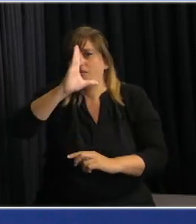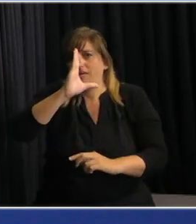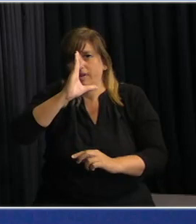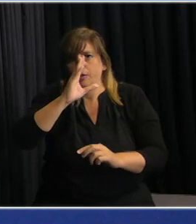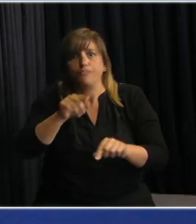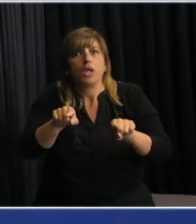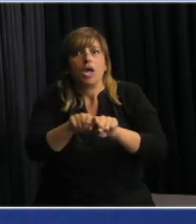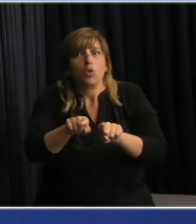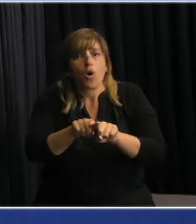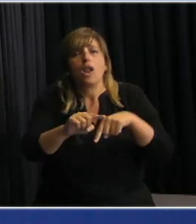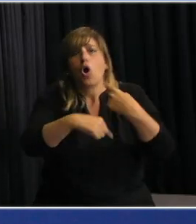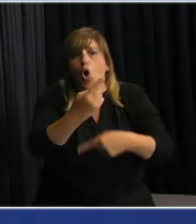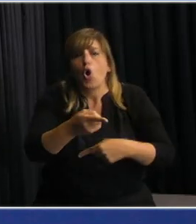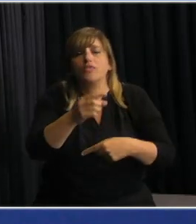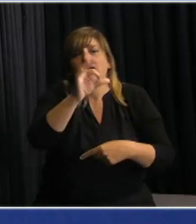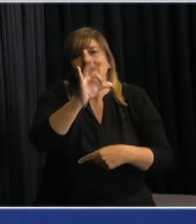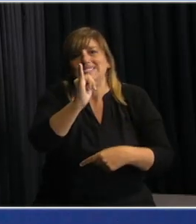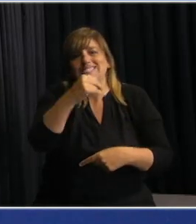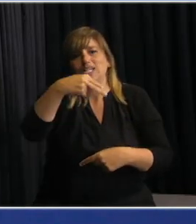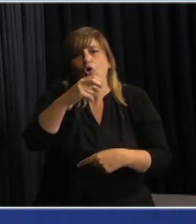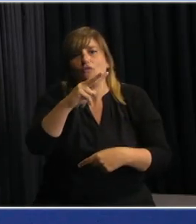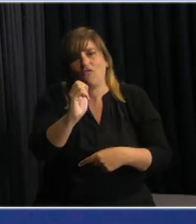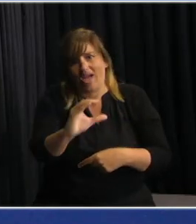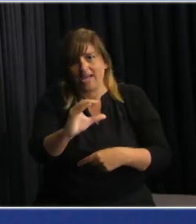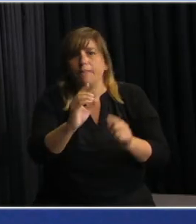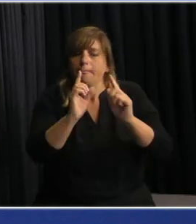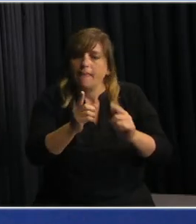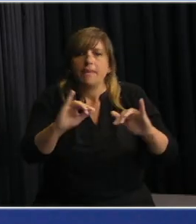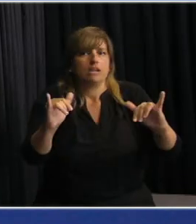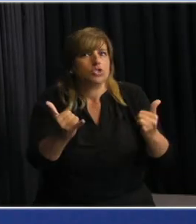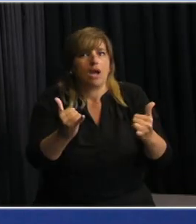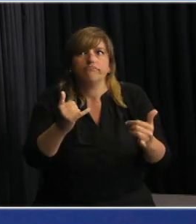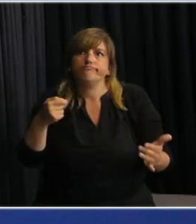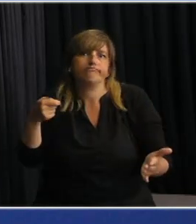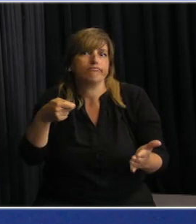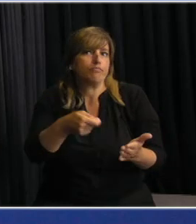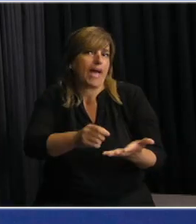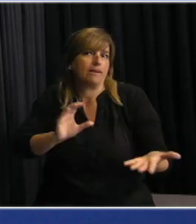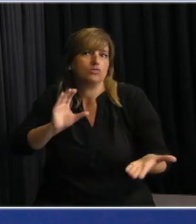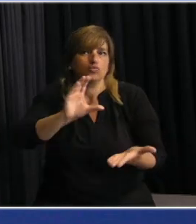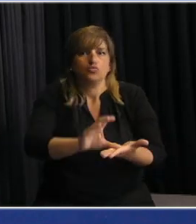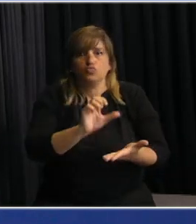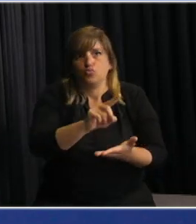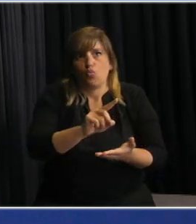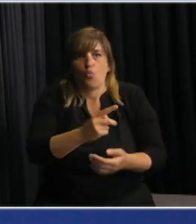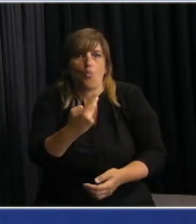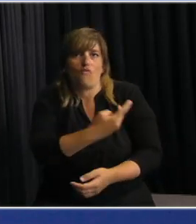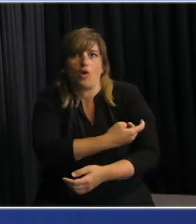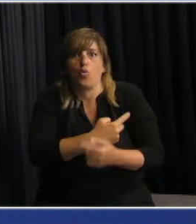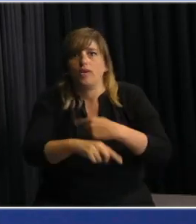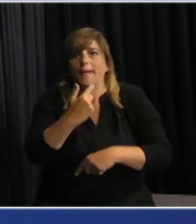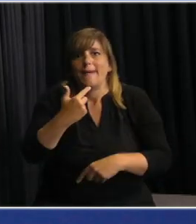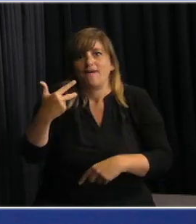mismo con las vacunas de Sinovac, que una vez hecho el pago correspondiente, tienen una